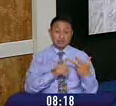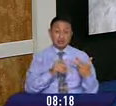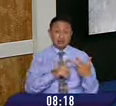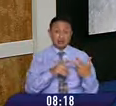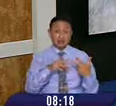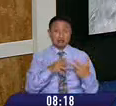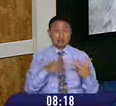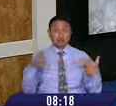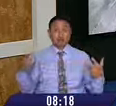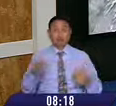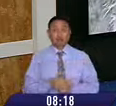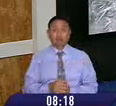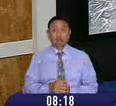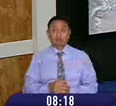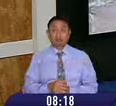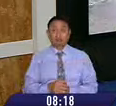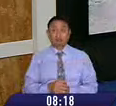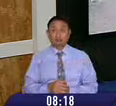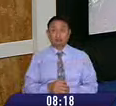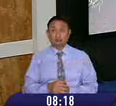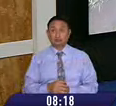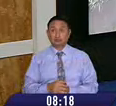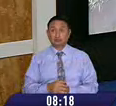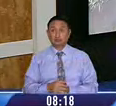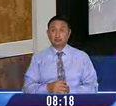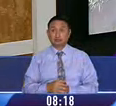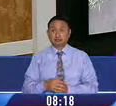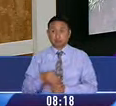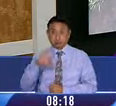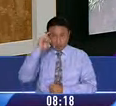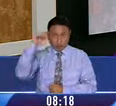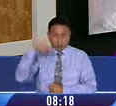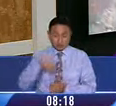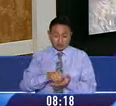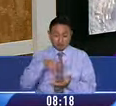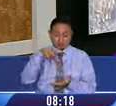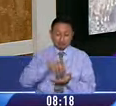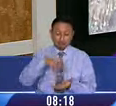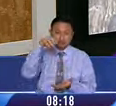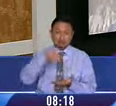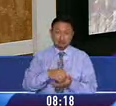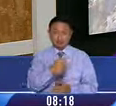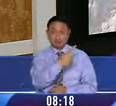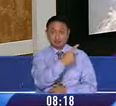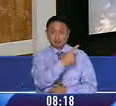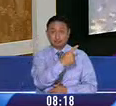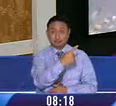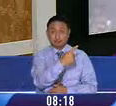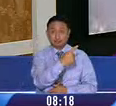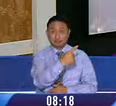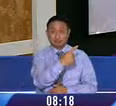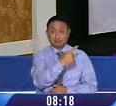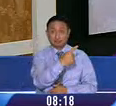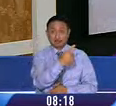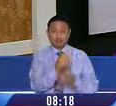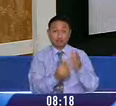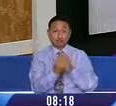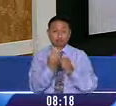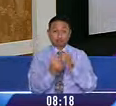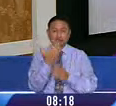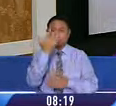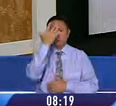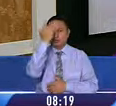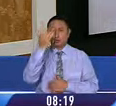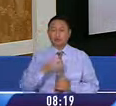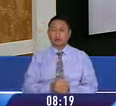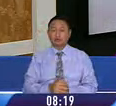Ese es un criadero de Widget Widgets, ¿te acuerdas de los Widget Widgets? Ahí se hacen, ¿eh? Miren cómo flamea esta vela. ¿Por qué? Porque